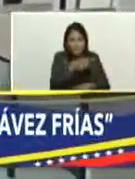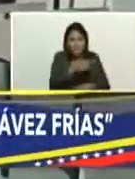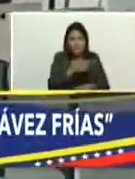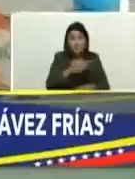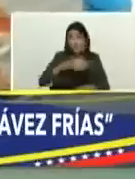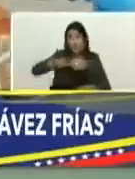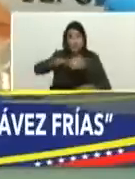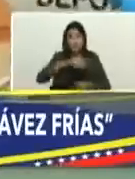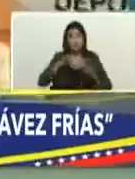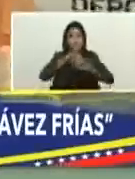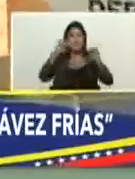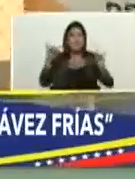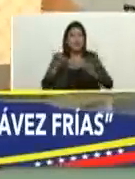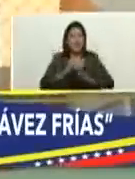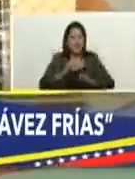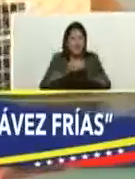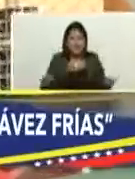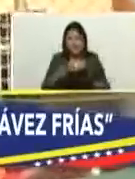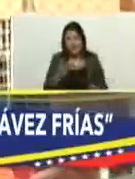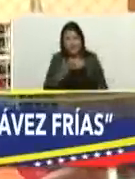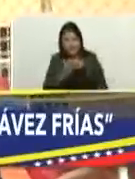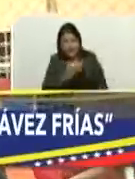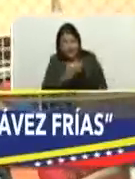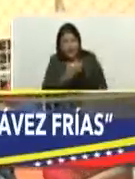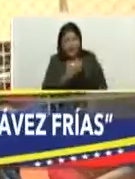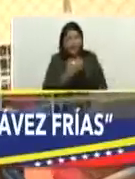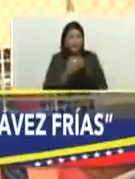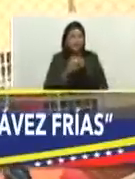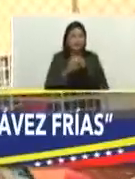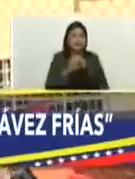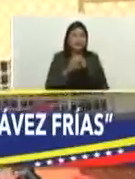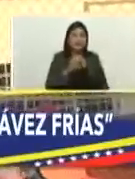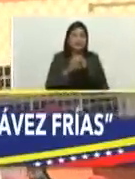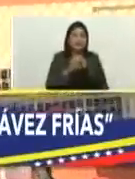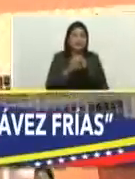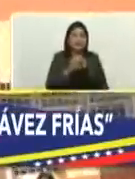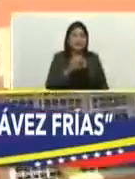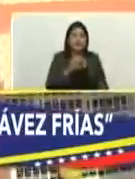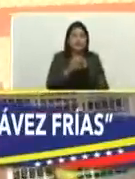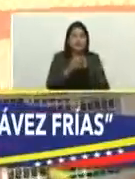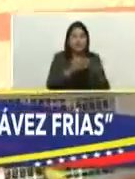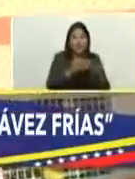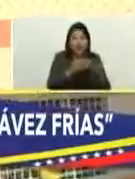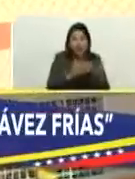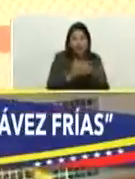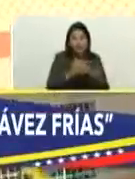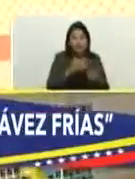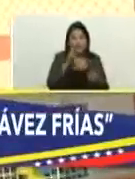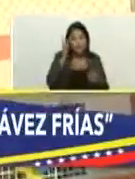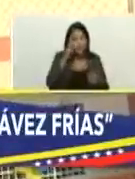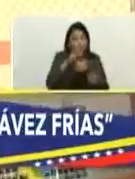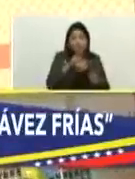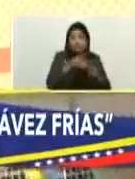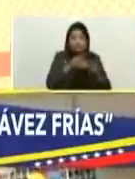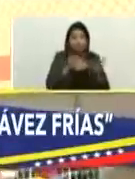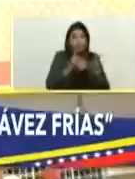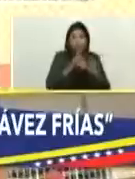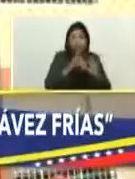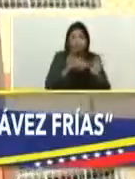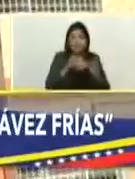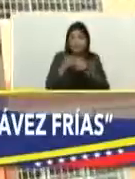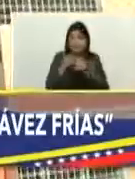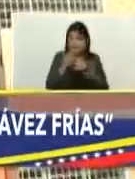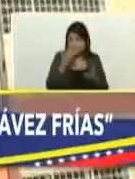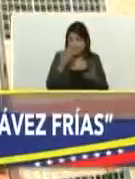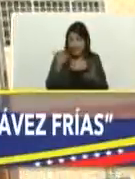toda la comunidad, el alcalde, la comunidad educativa, los estudiantes, porque se ha culminado una obra que se estaba esperando hace